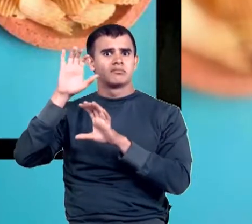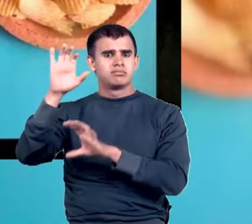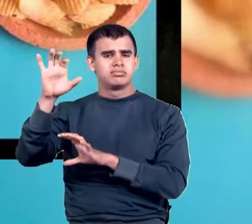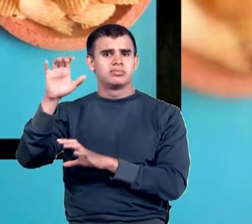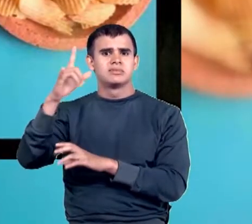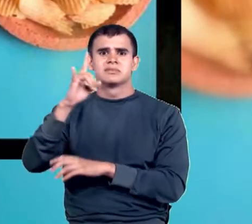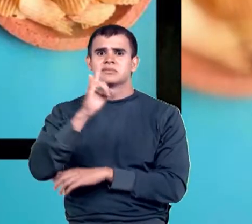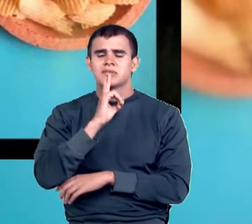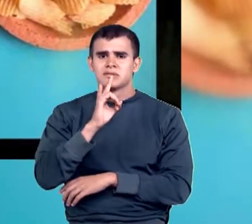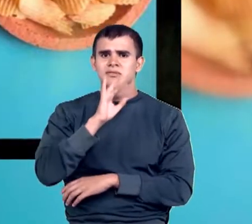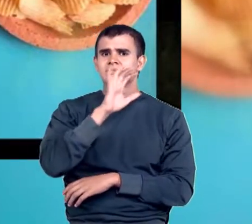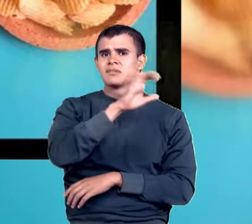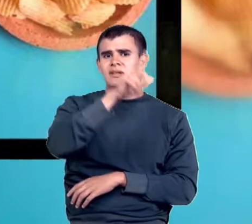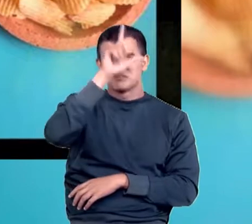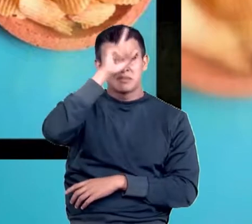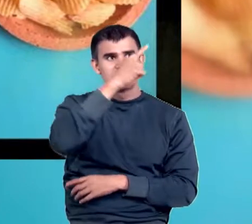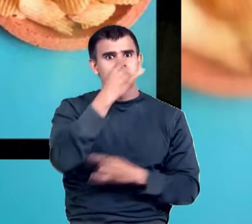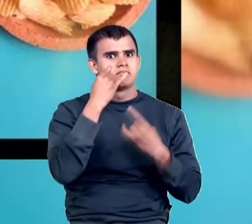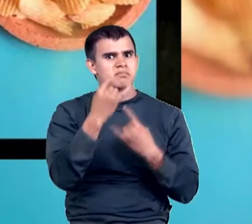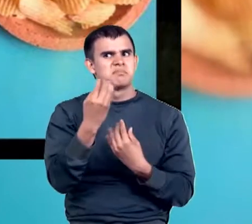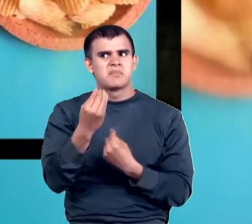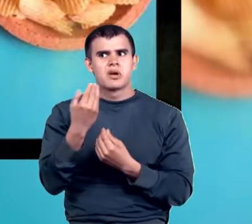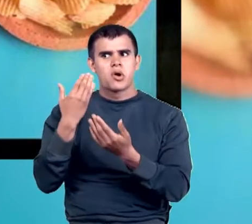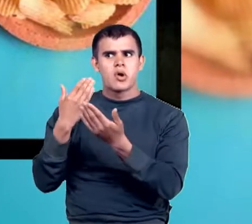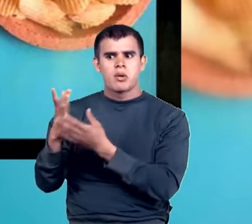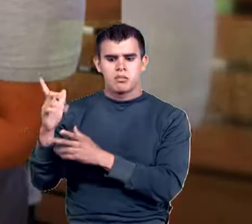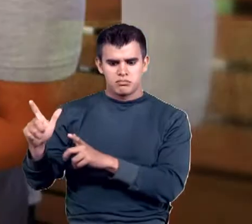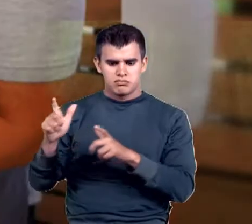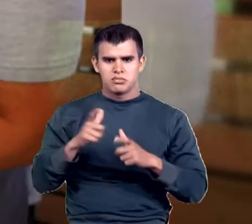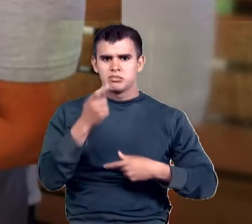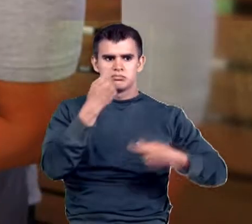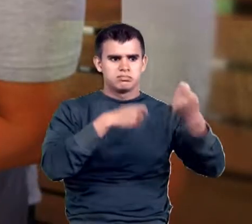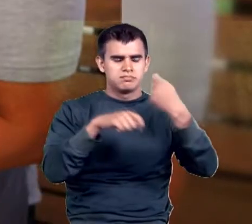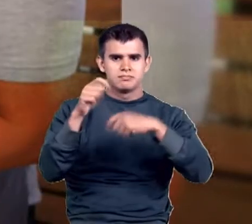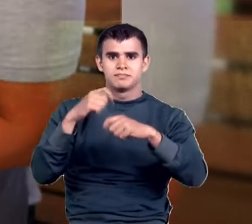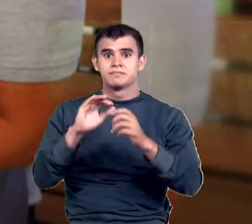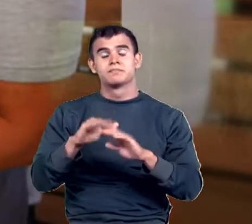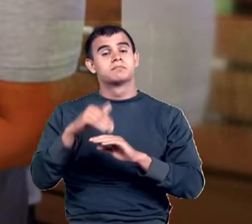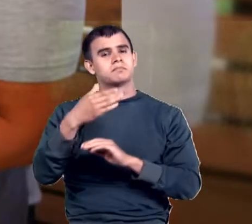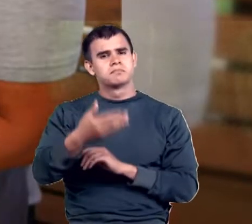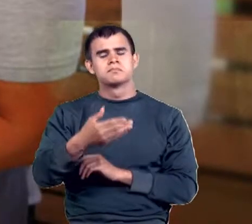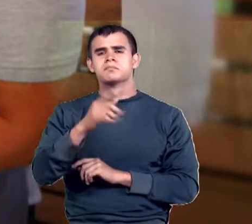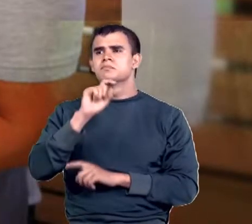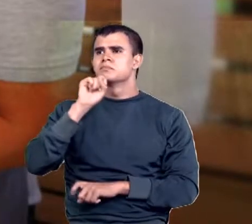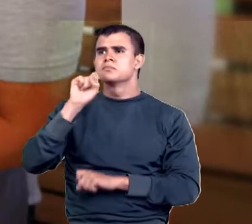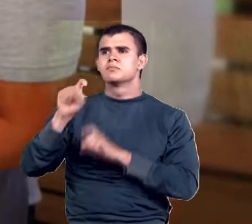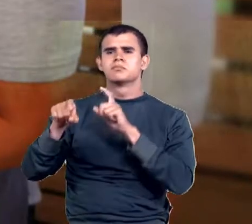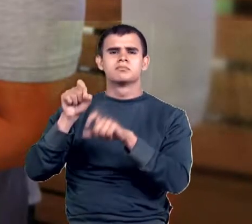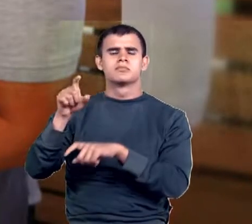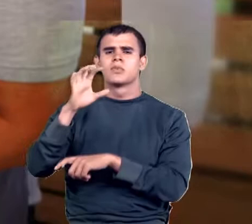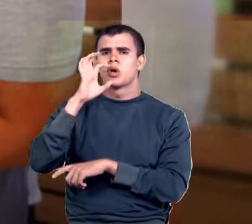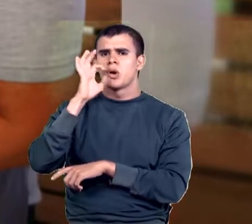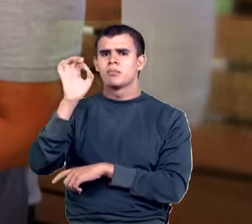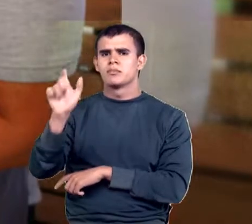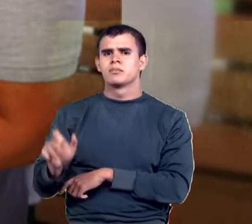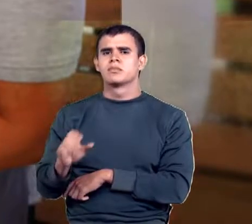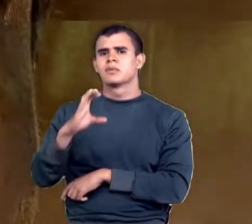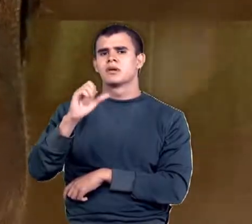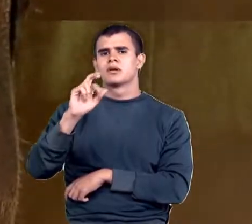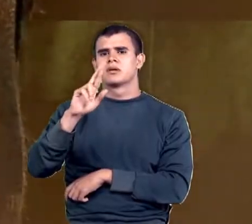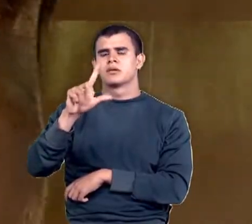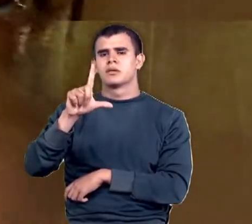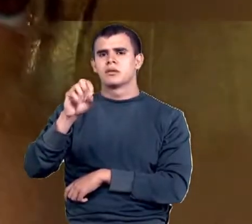Italia, Estados Unidos y Puerto Rico están interesados en adquirir estos platos para sus negocios. Al regresar de